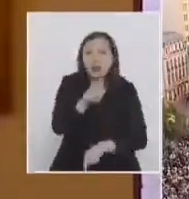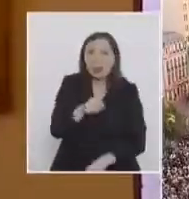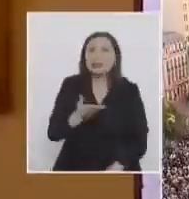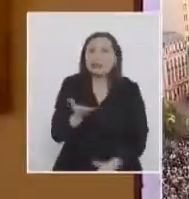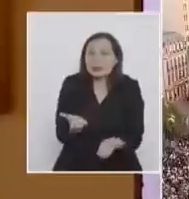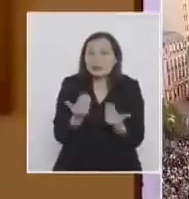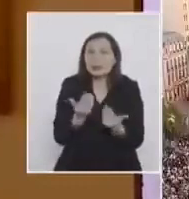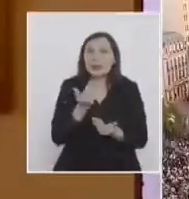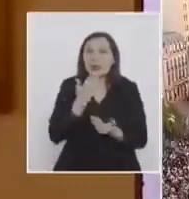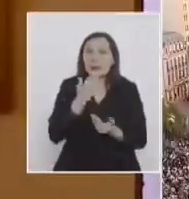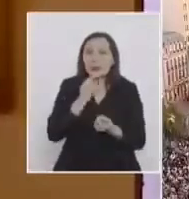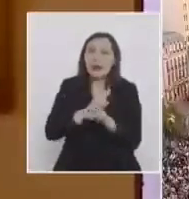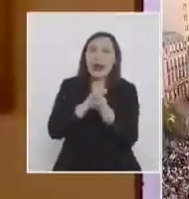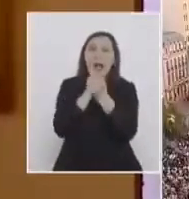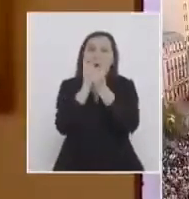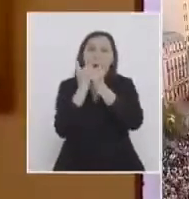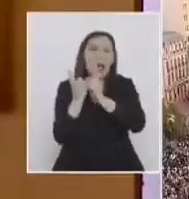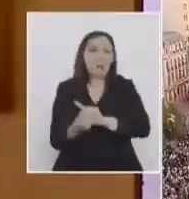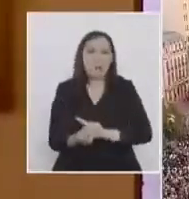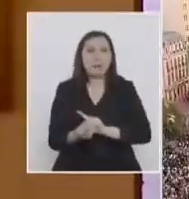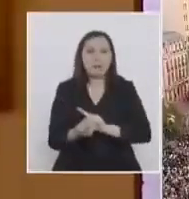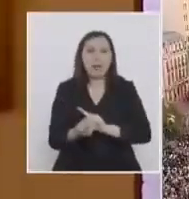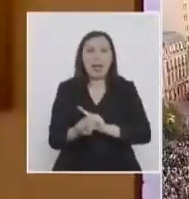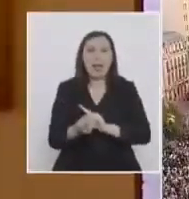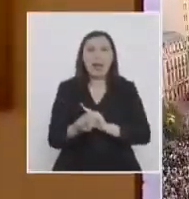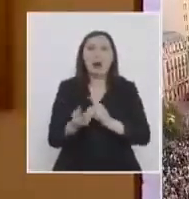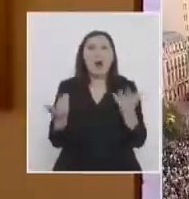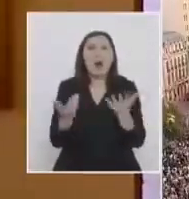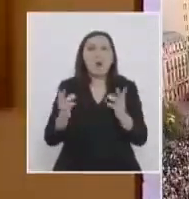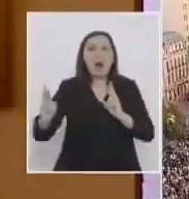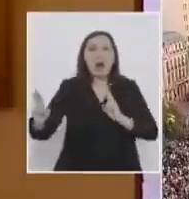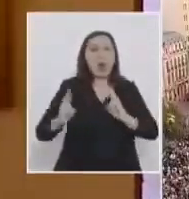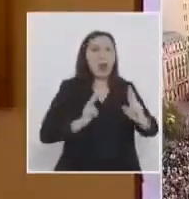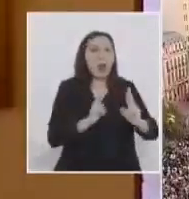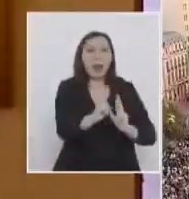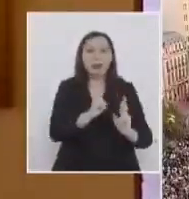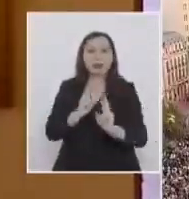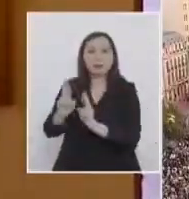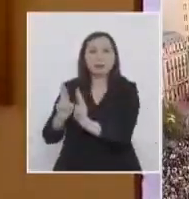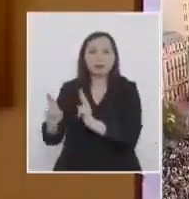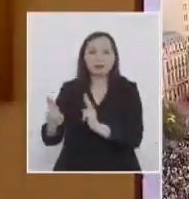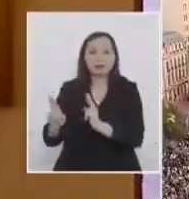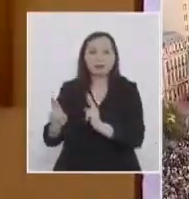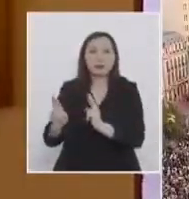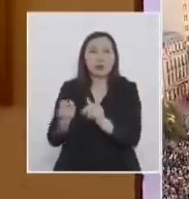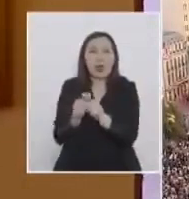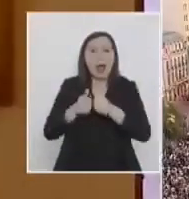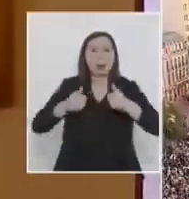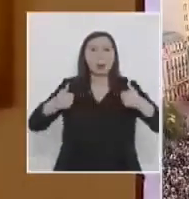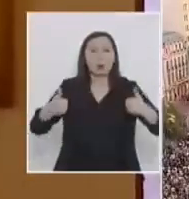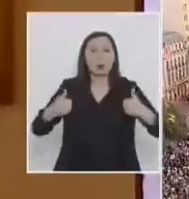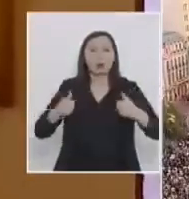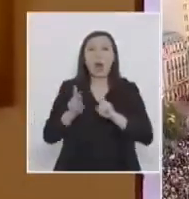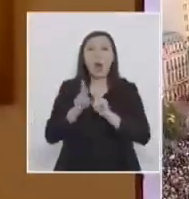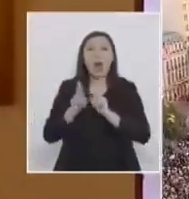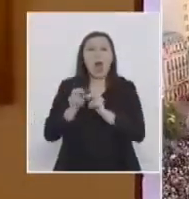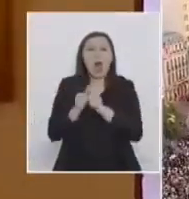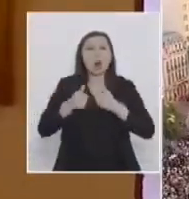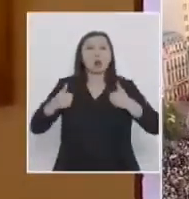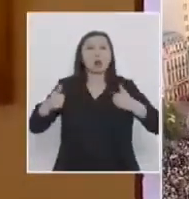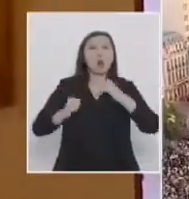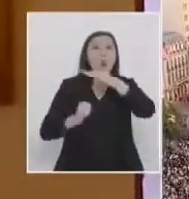también cambiar de alguna forma la relación que se tiene con las autoridades. Las autoridades no pueden